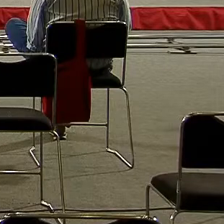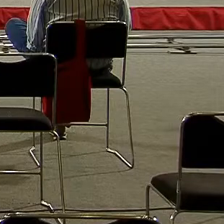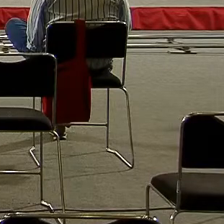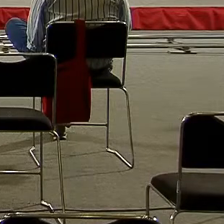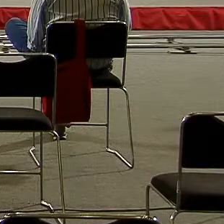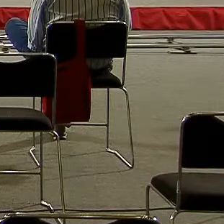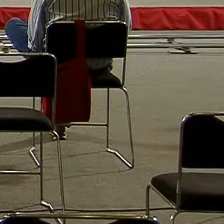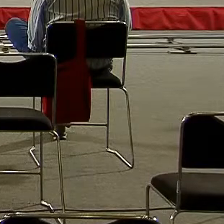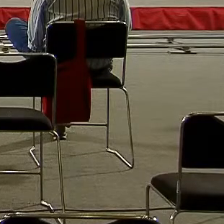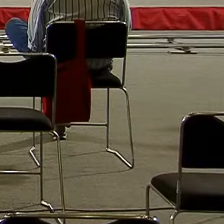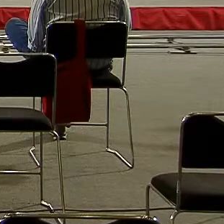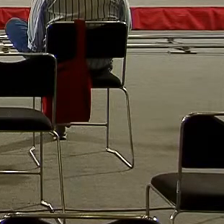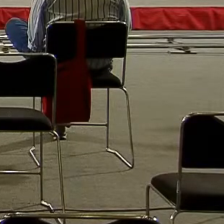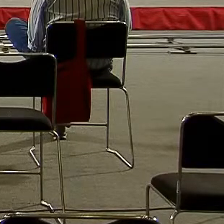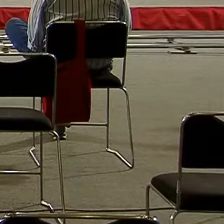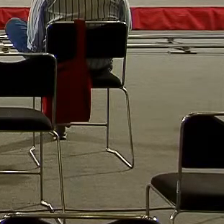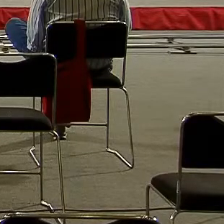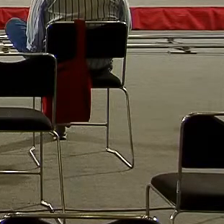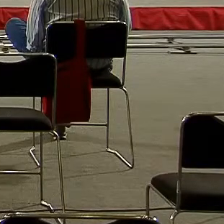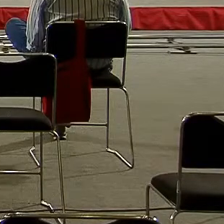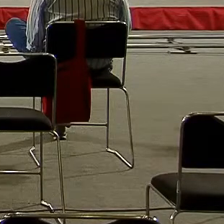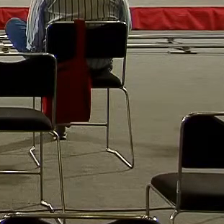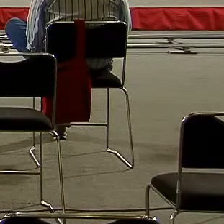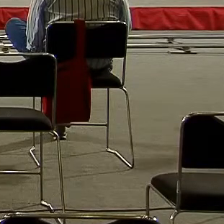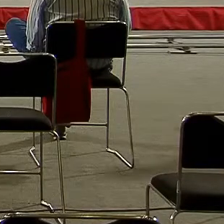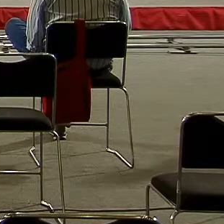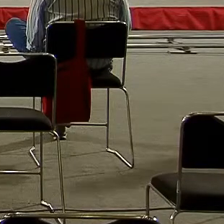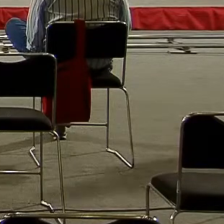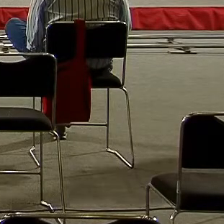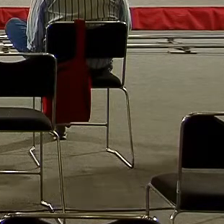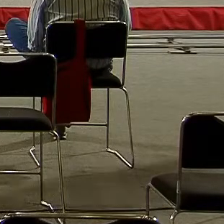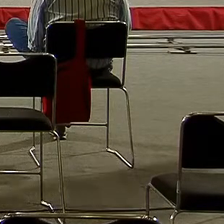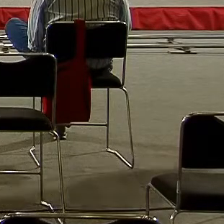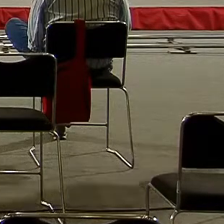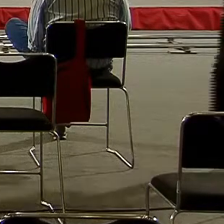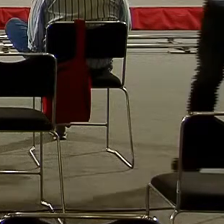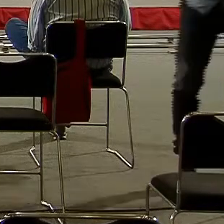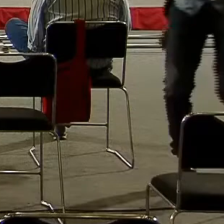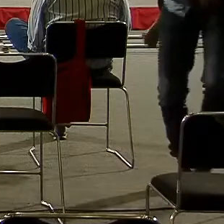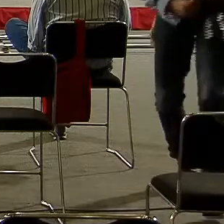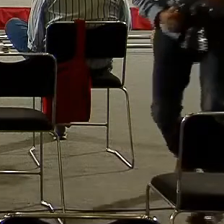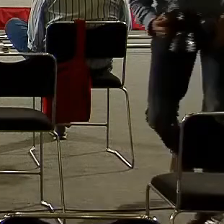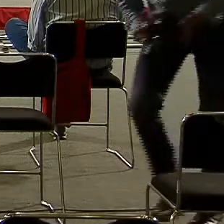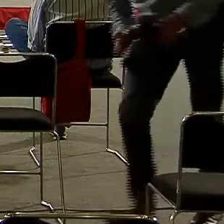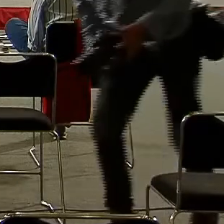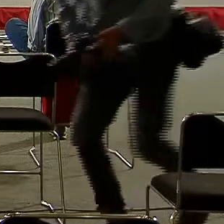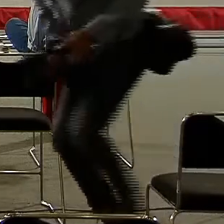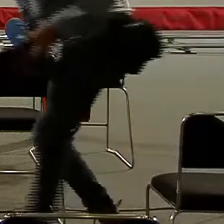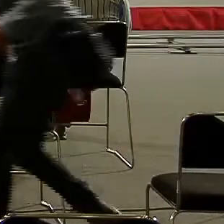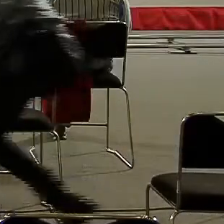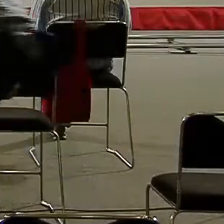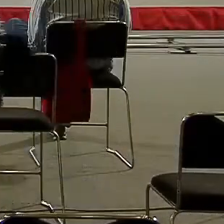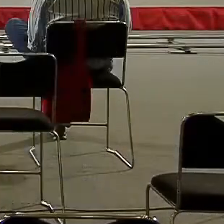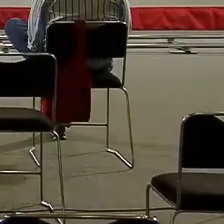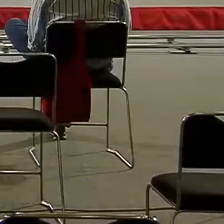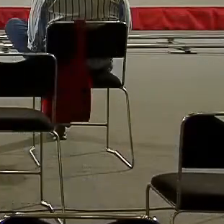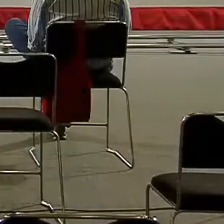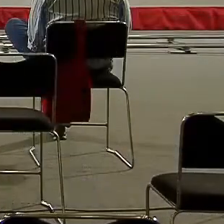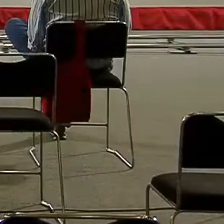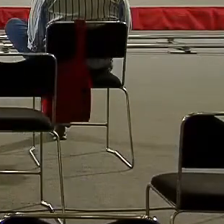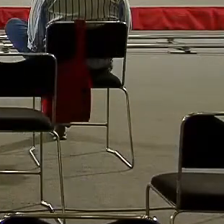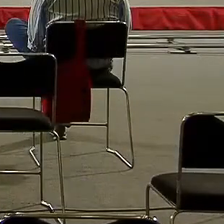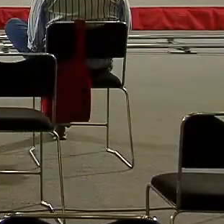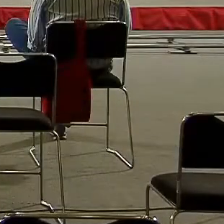Hola, muy buenas noches. Tengan todas y todos ustedes que están de forma presencial o conectados a través de las